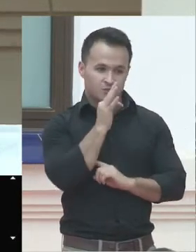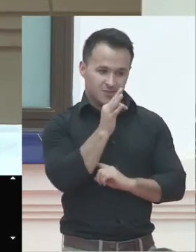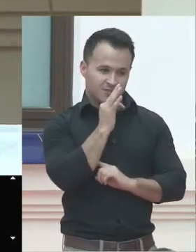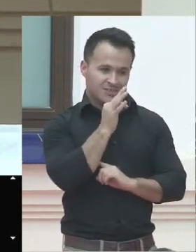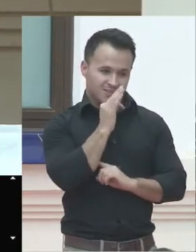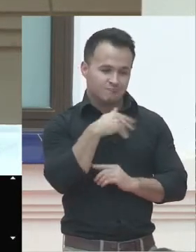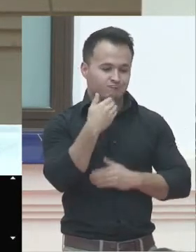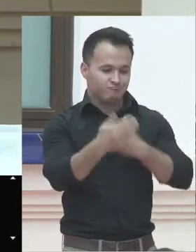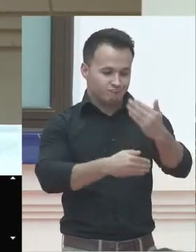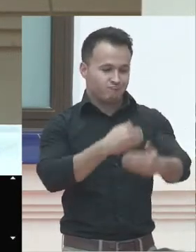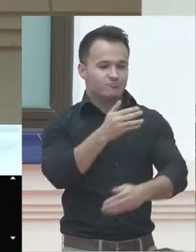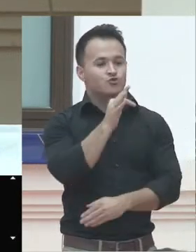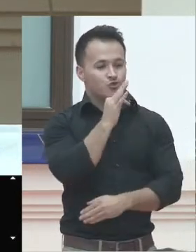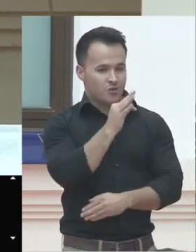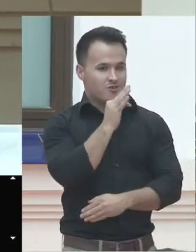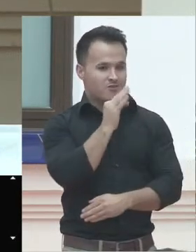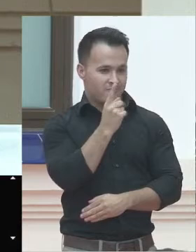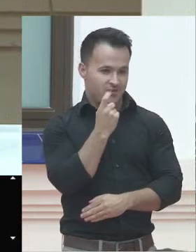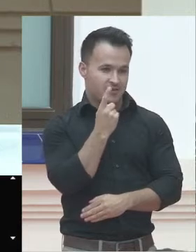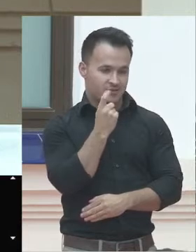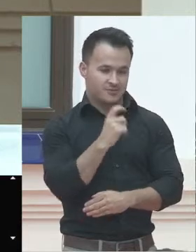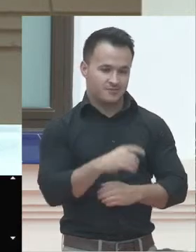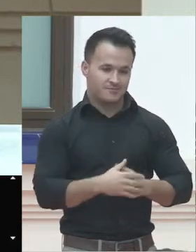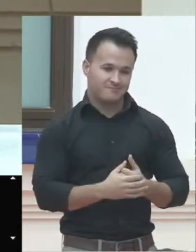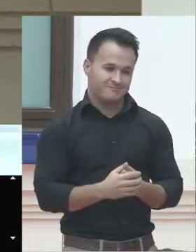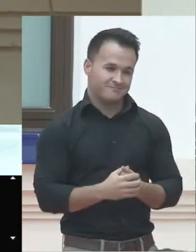que todavía queda mucho por hacer.